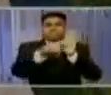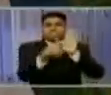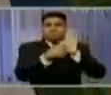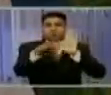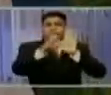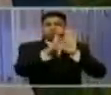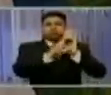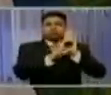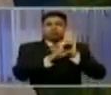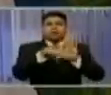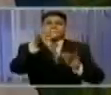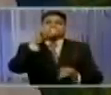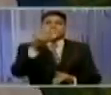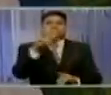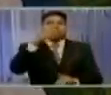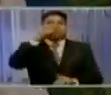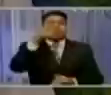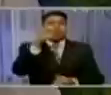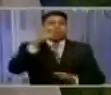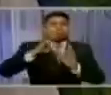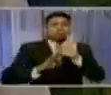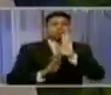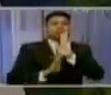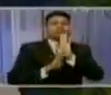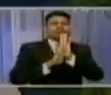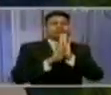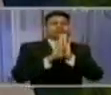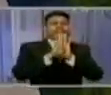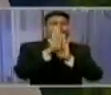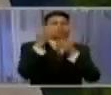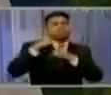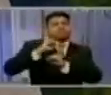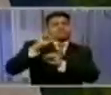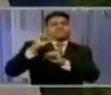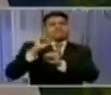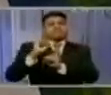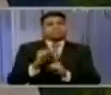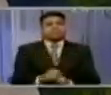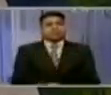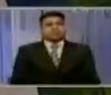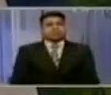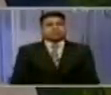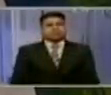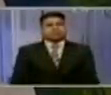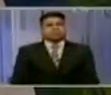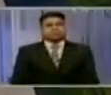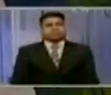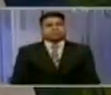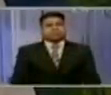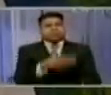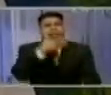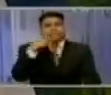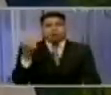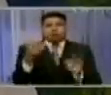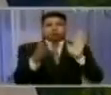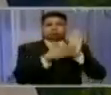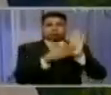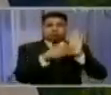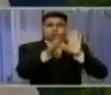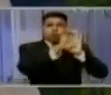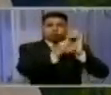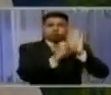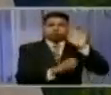que defender y desarrollarla. La mejor forma de defender algo es